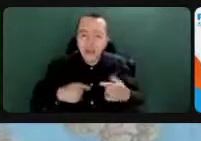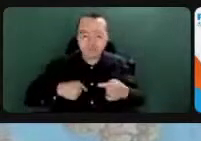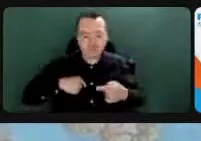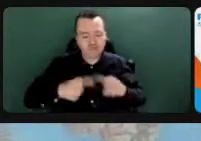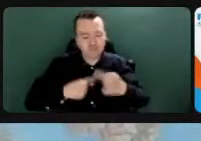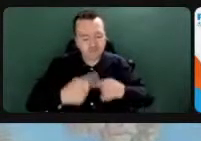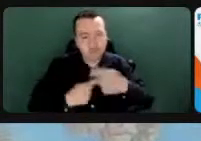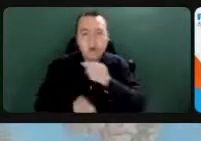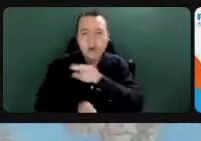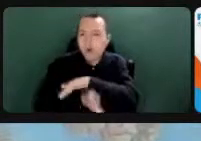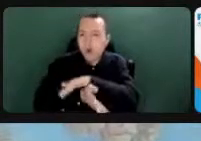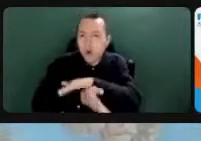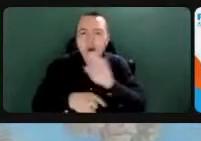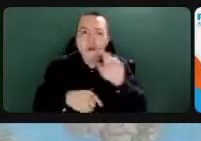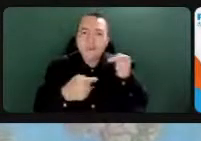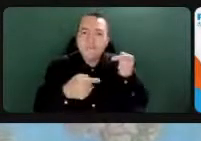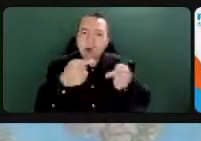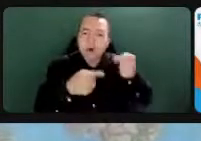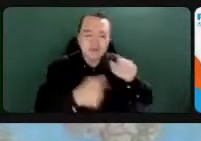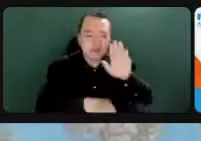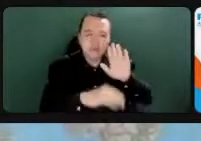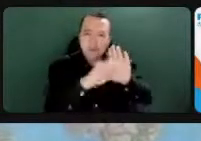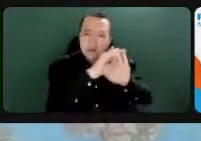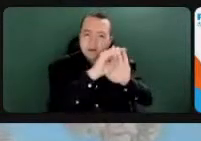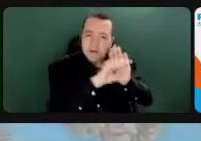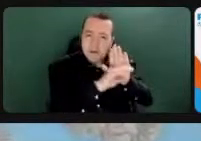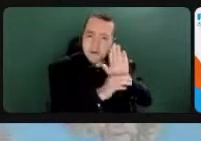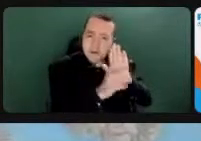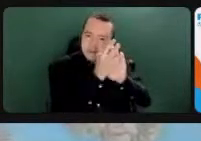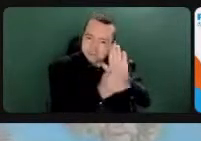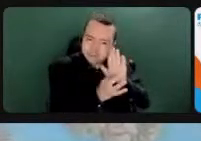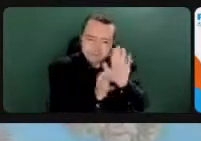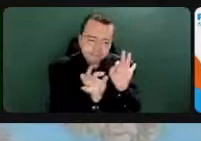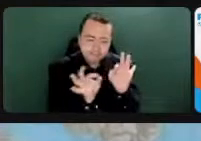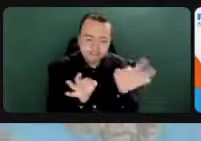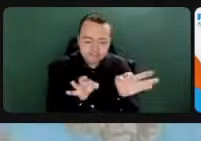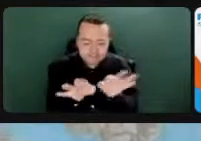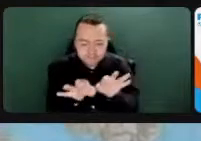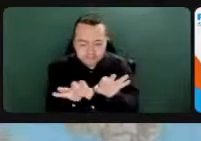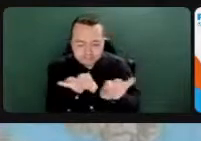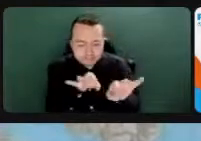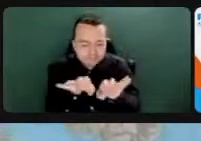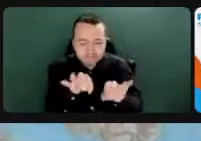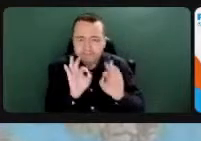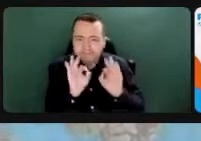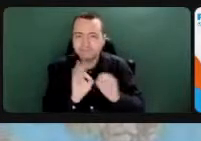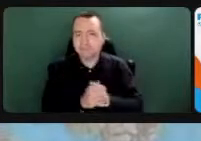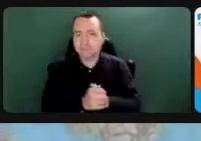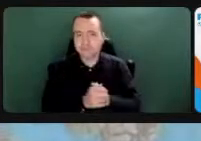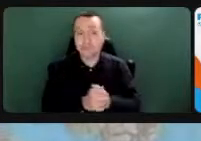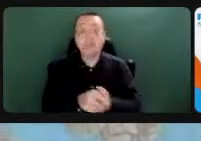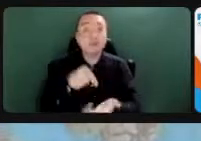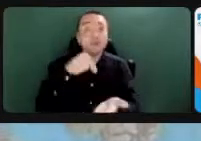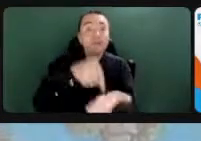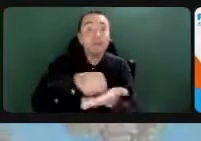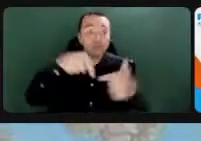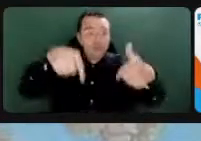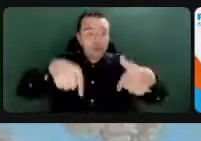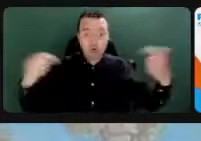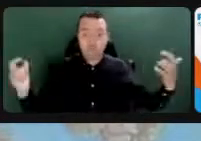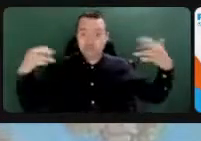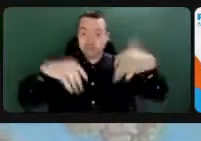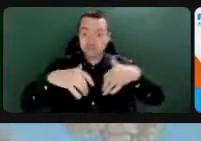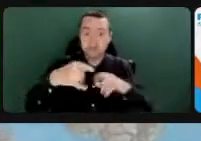medida que tenemos más evidencia? Y es por eso que este seminario es tan importante, porque va al